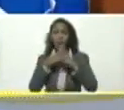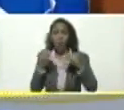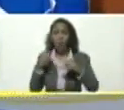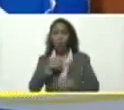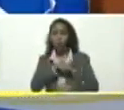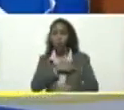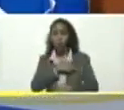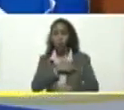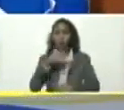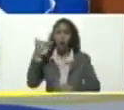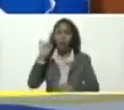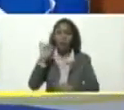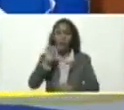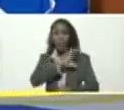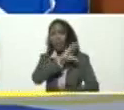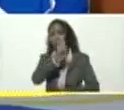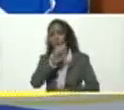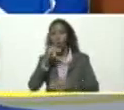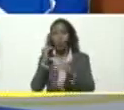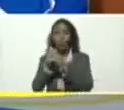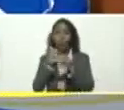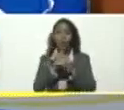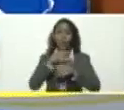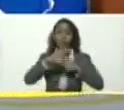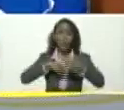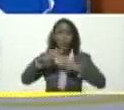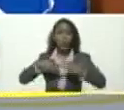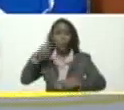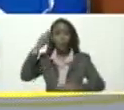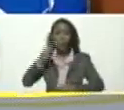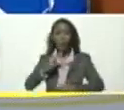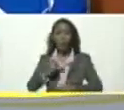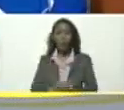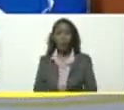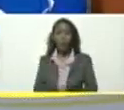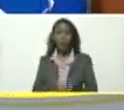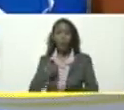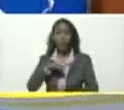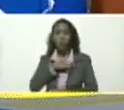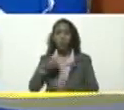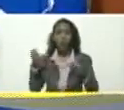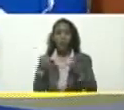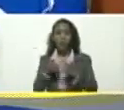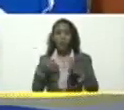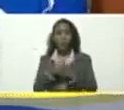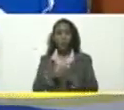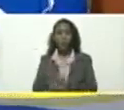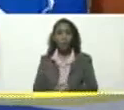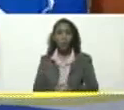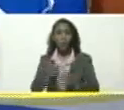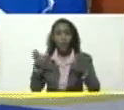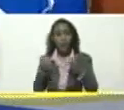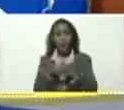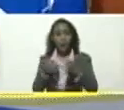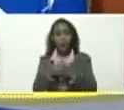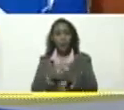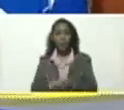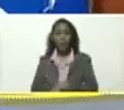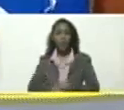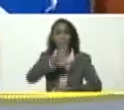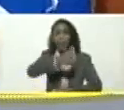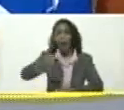Nosotros somos una dirección colectiva de la Revolución Bolivariana. Somos un equipo. Un equipo. Y